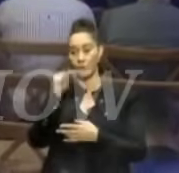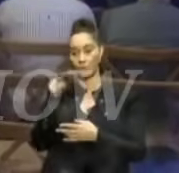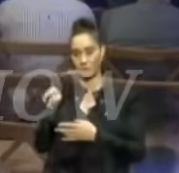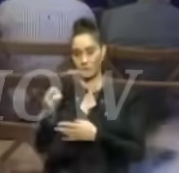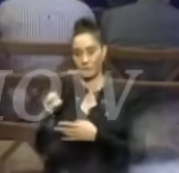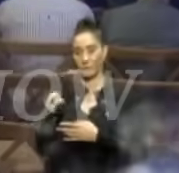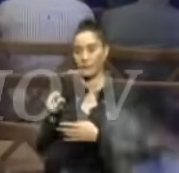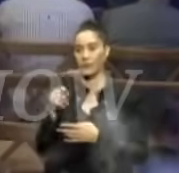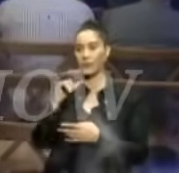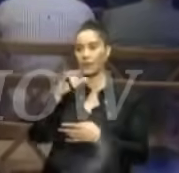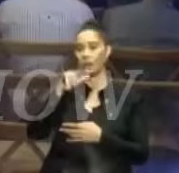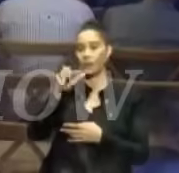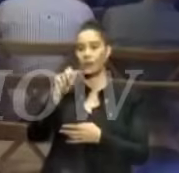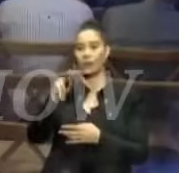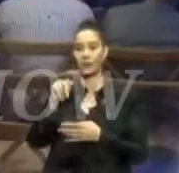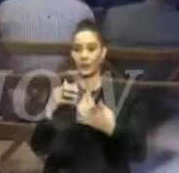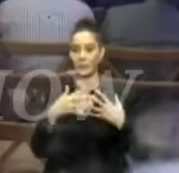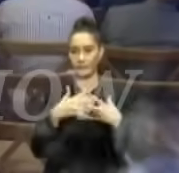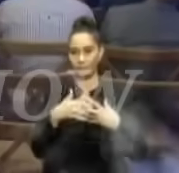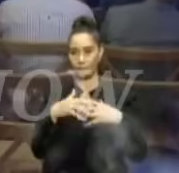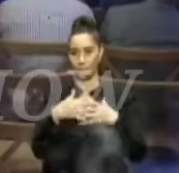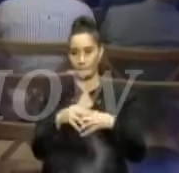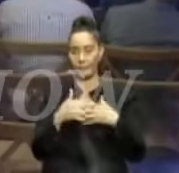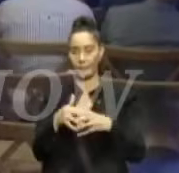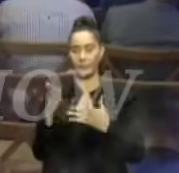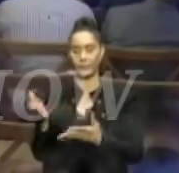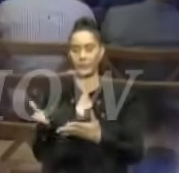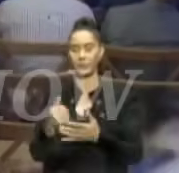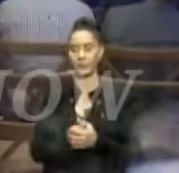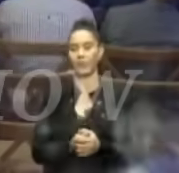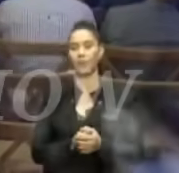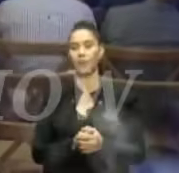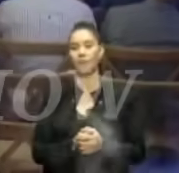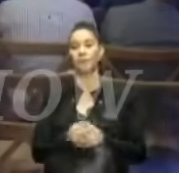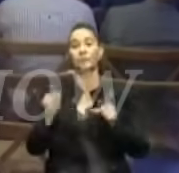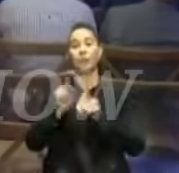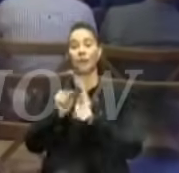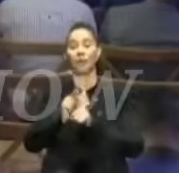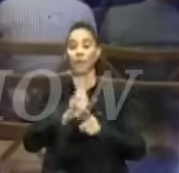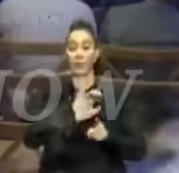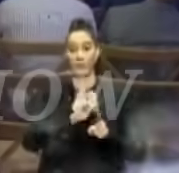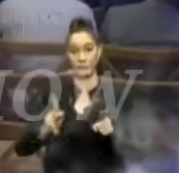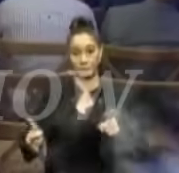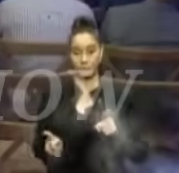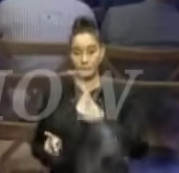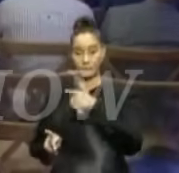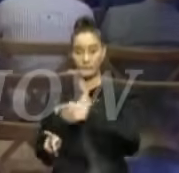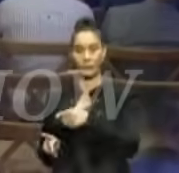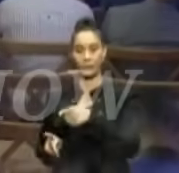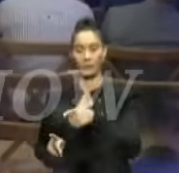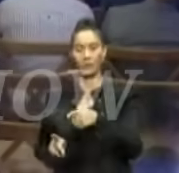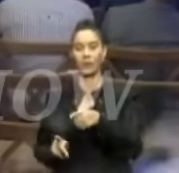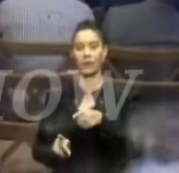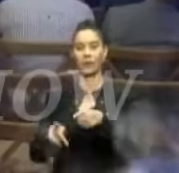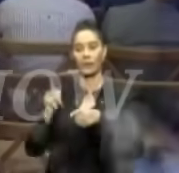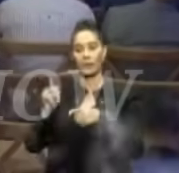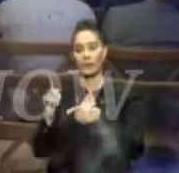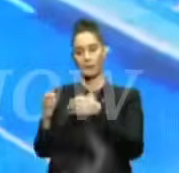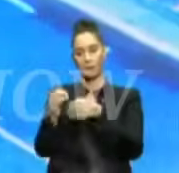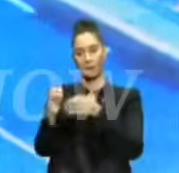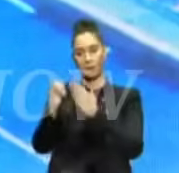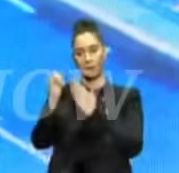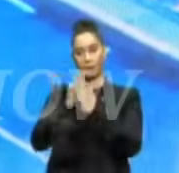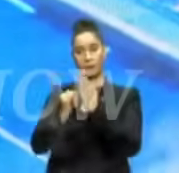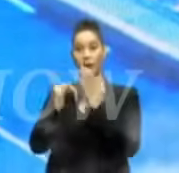la tiene eit que que también está en Elías piña y que se están terminando los